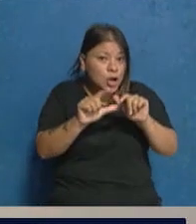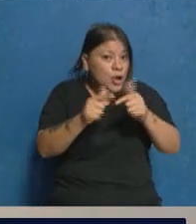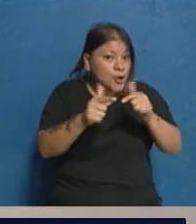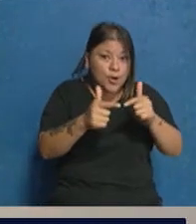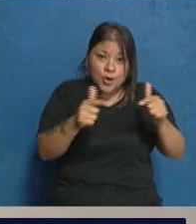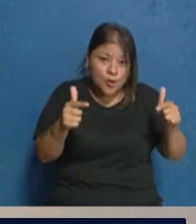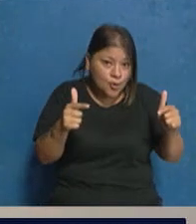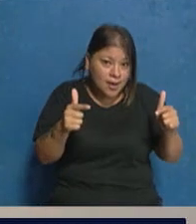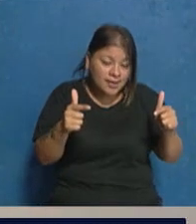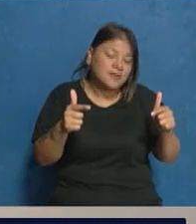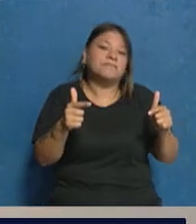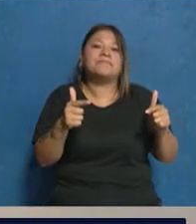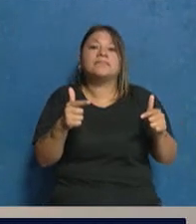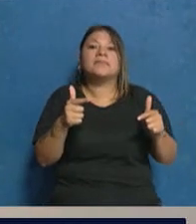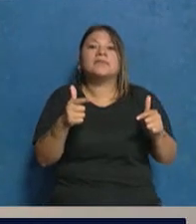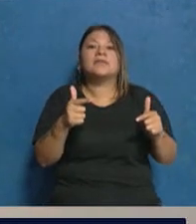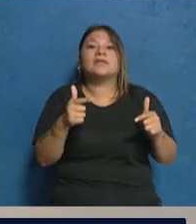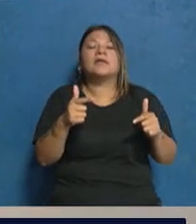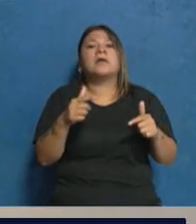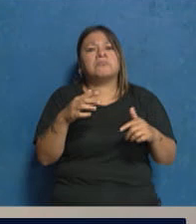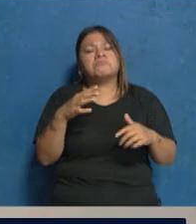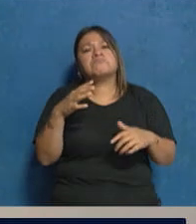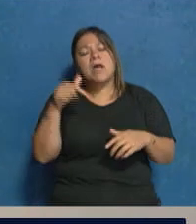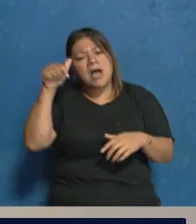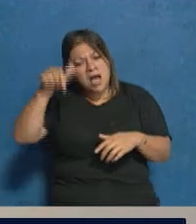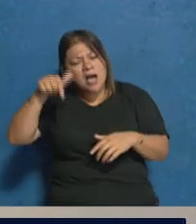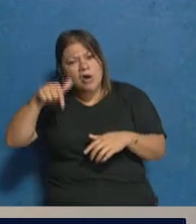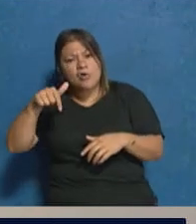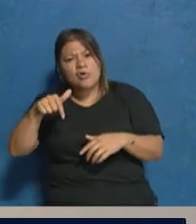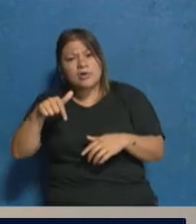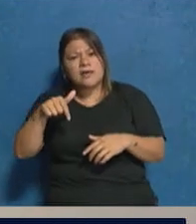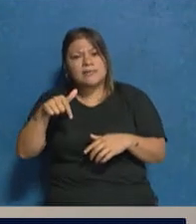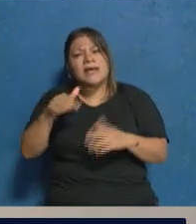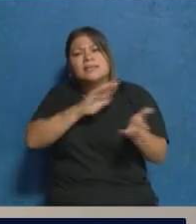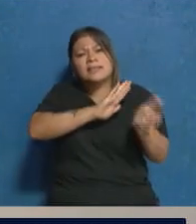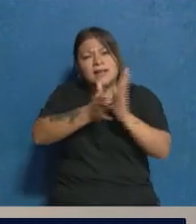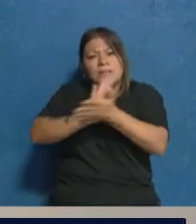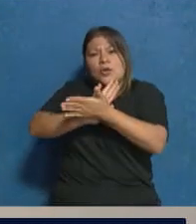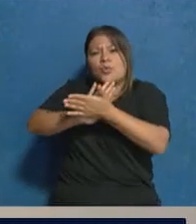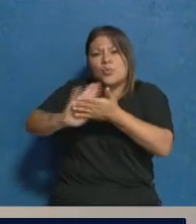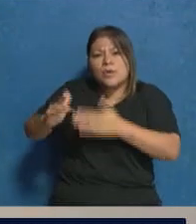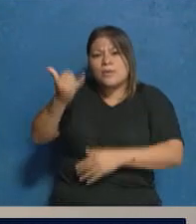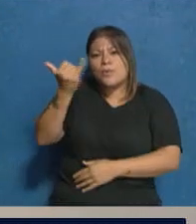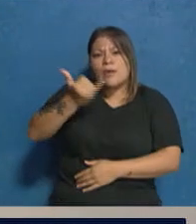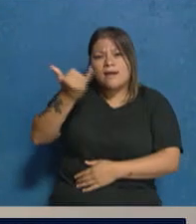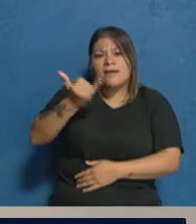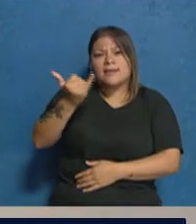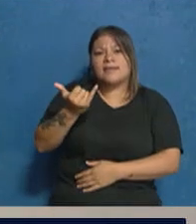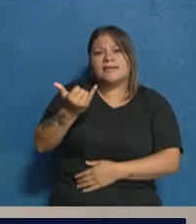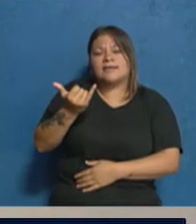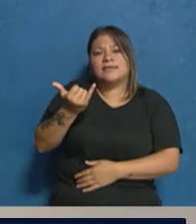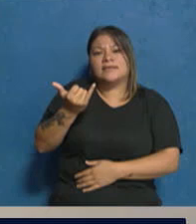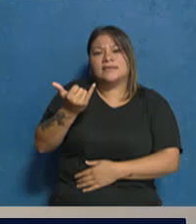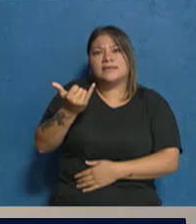si lo tomás en estados avanzados, están surgiendo, como vos bien mencionás, tantos tratamientos novedosos que si uno estira